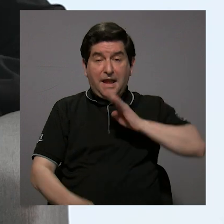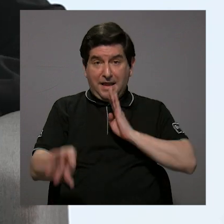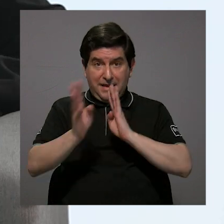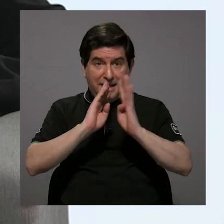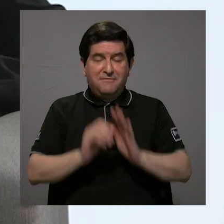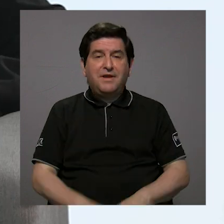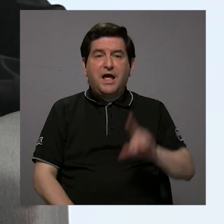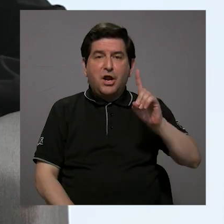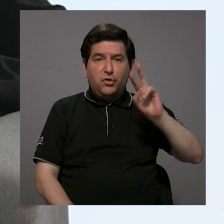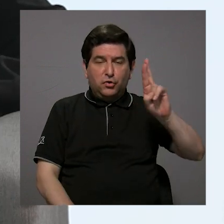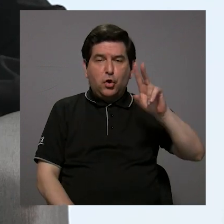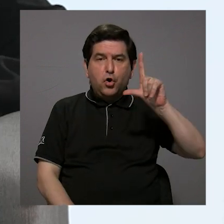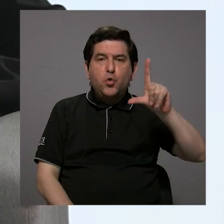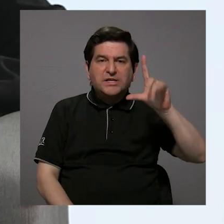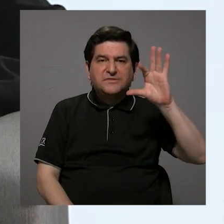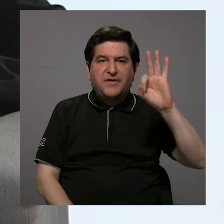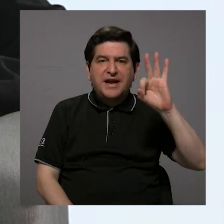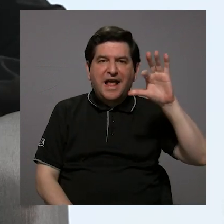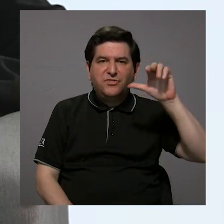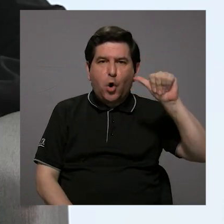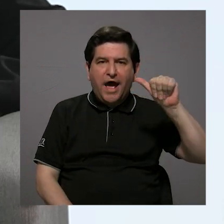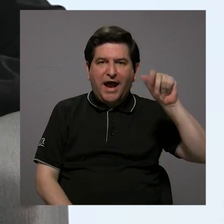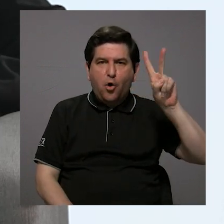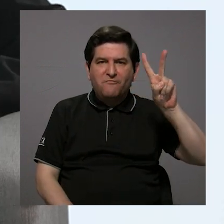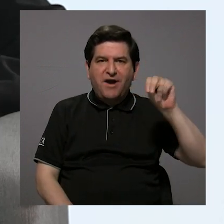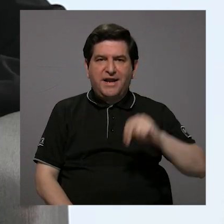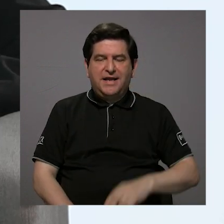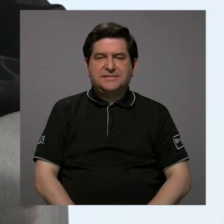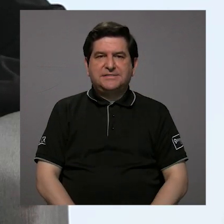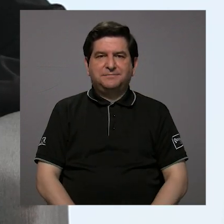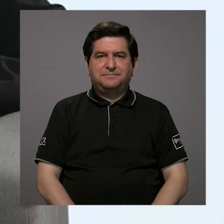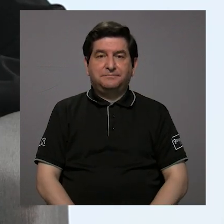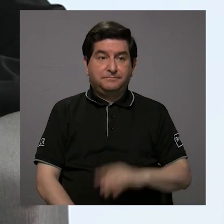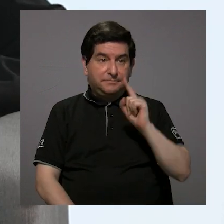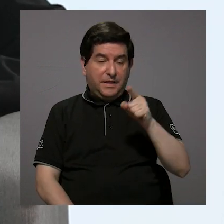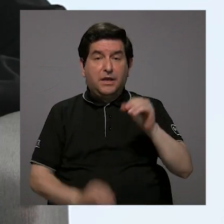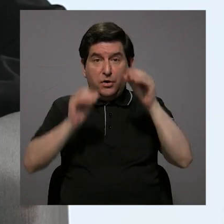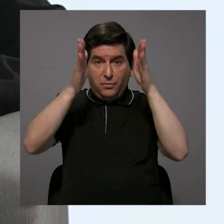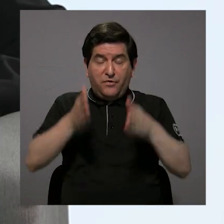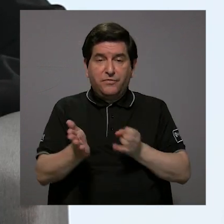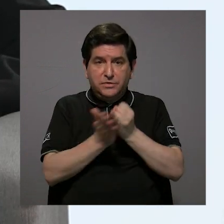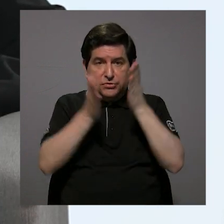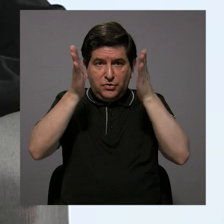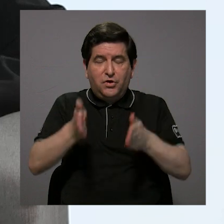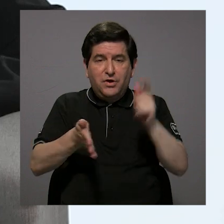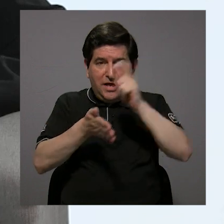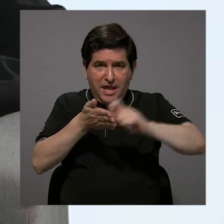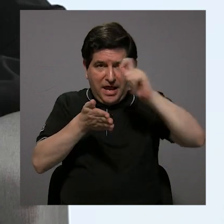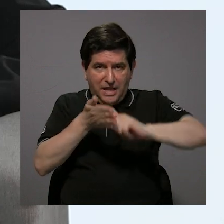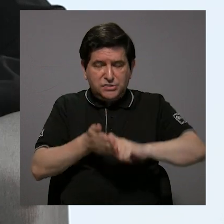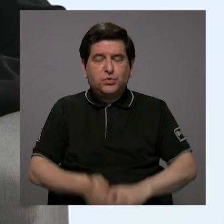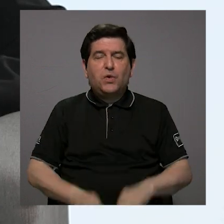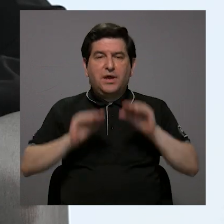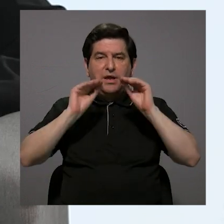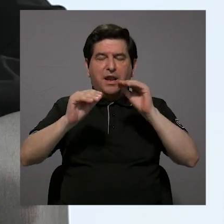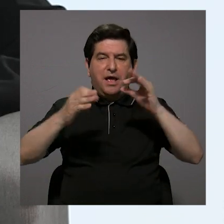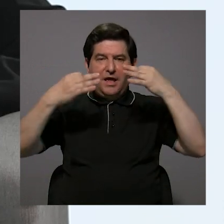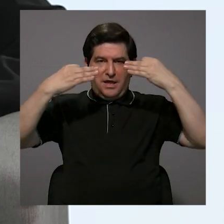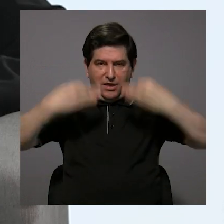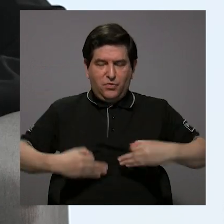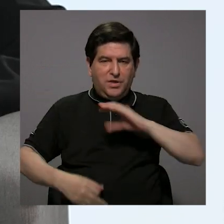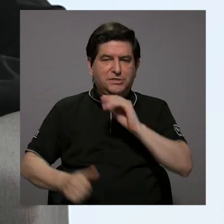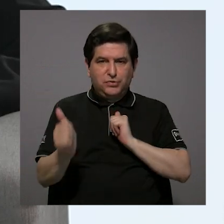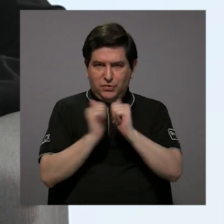Estamos conversando con el doctor Luis Fernando Aragón Vargas, quien es docente e investigador de la Escuela de